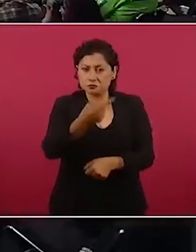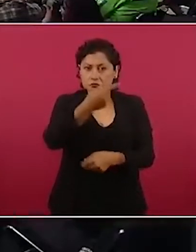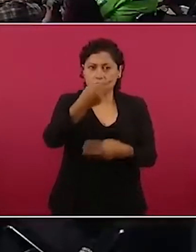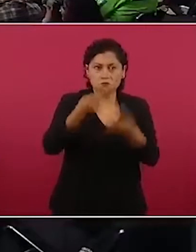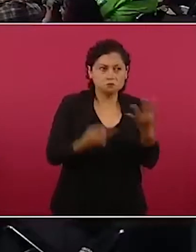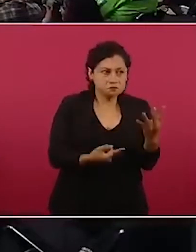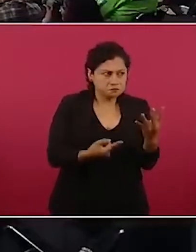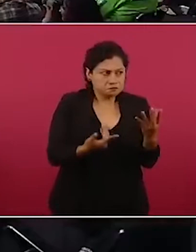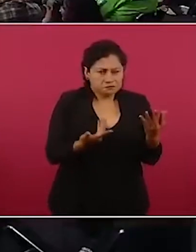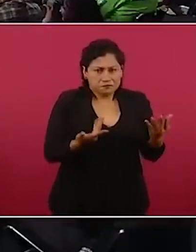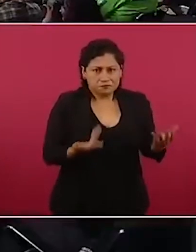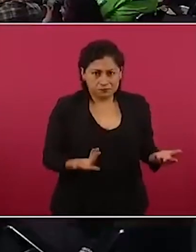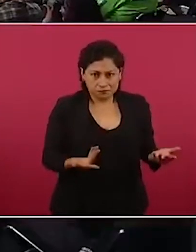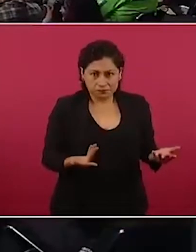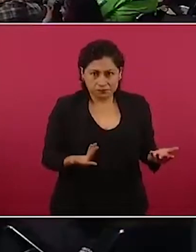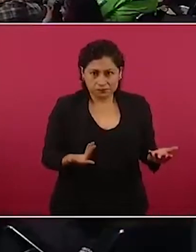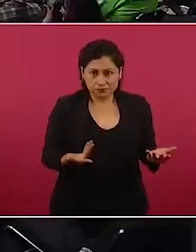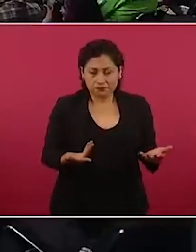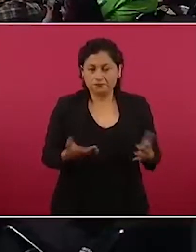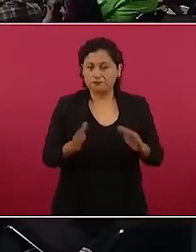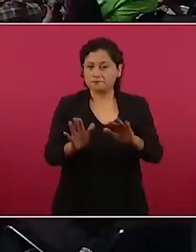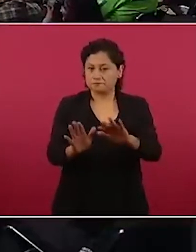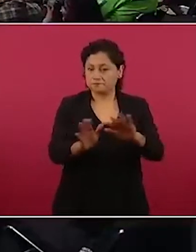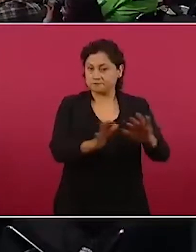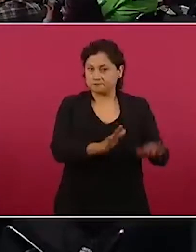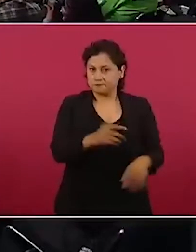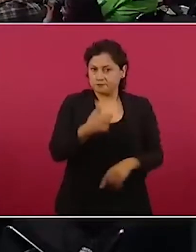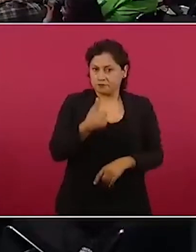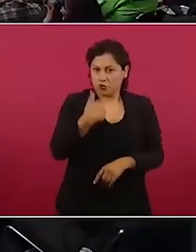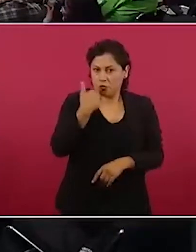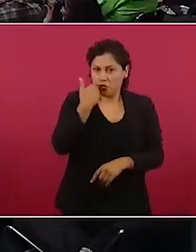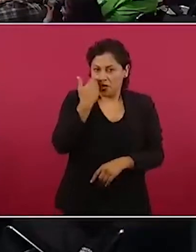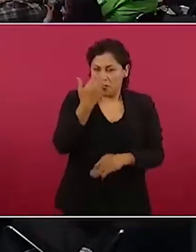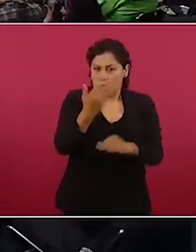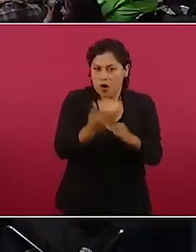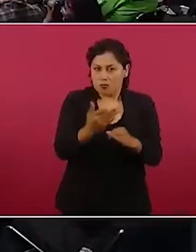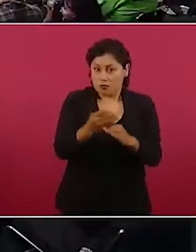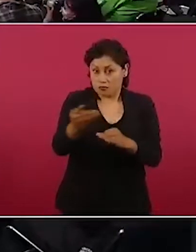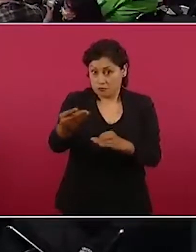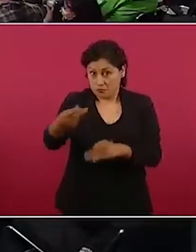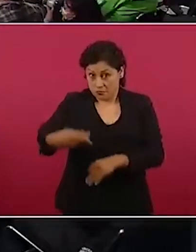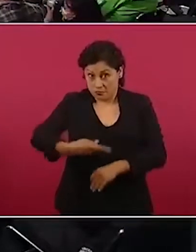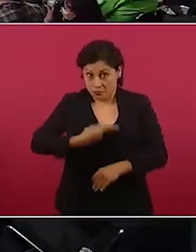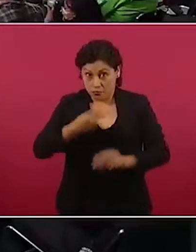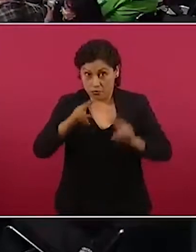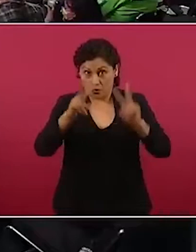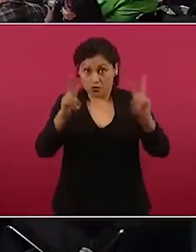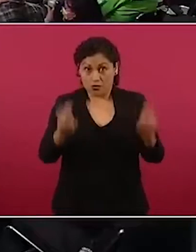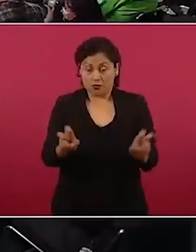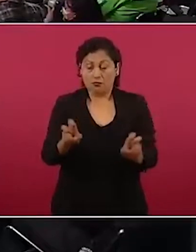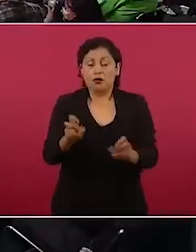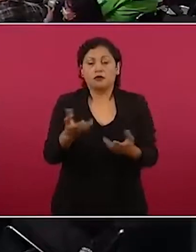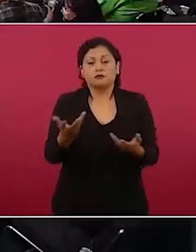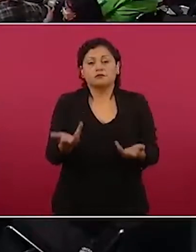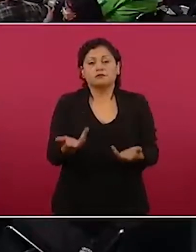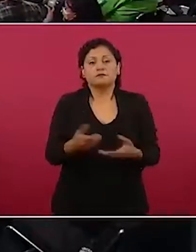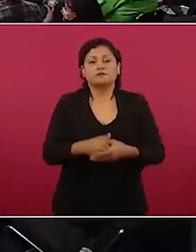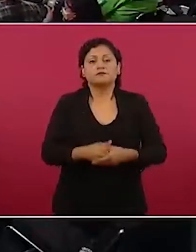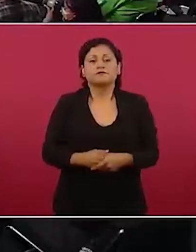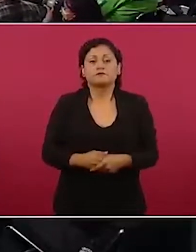yo quiero ya que se trató del tema de